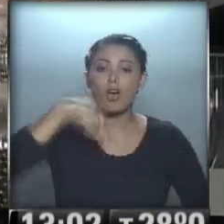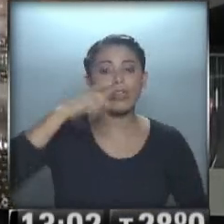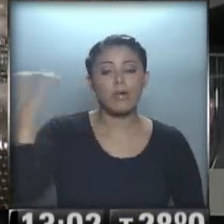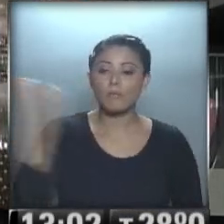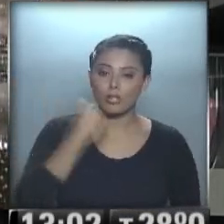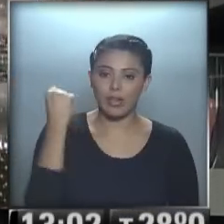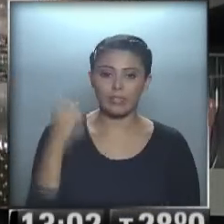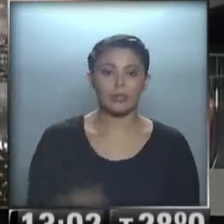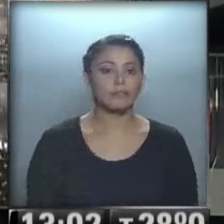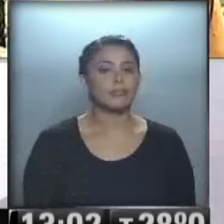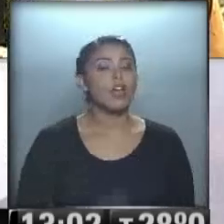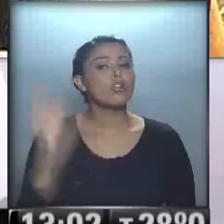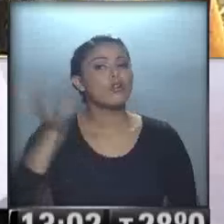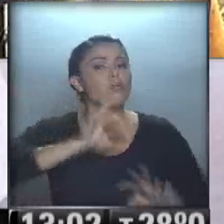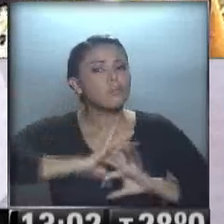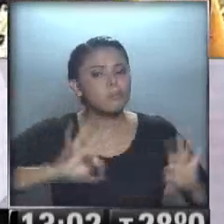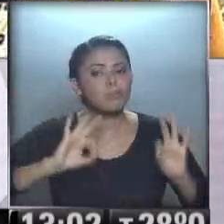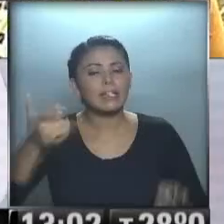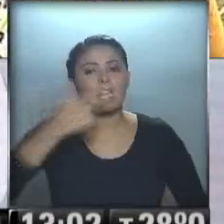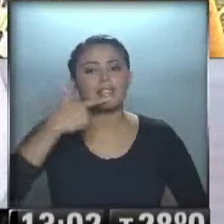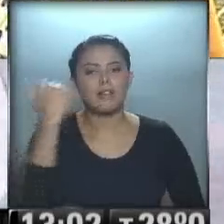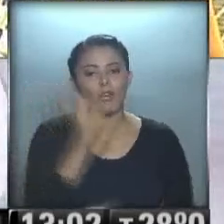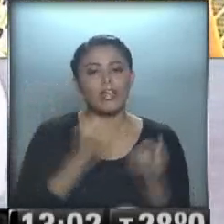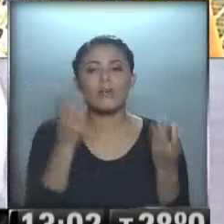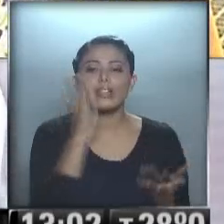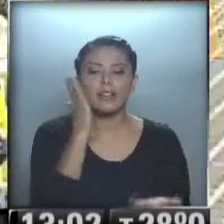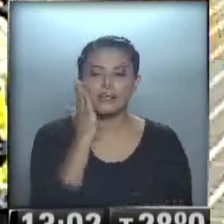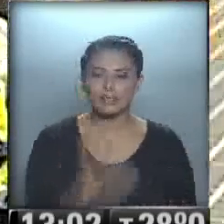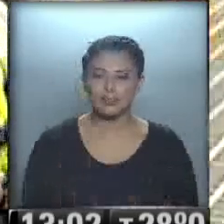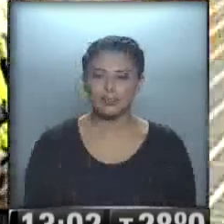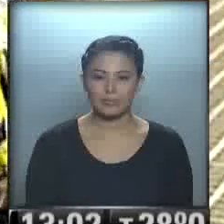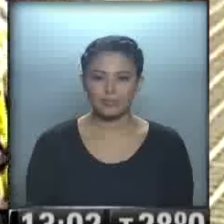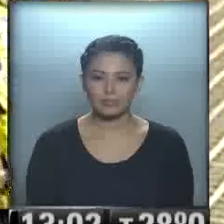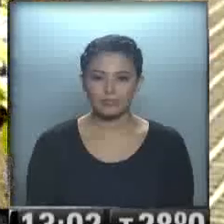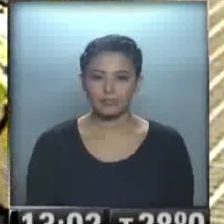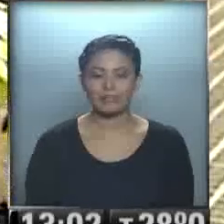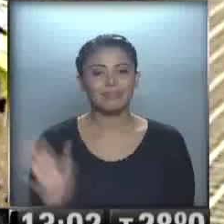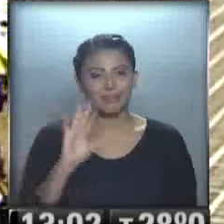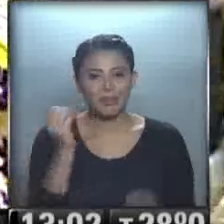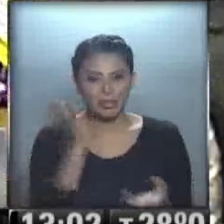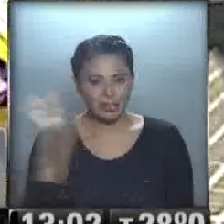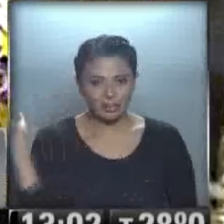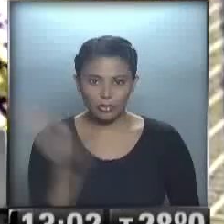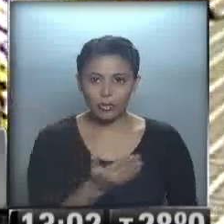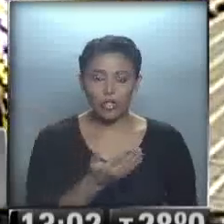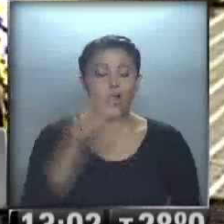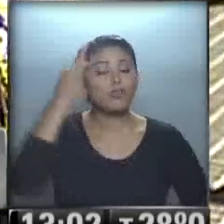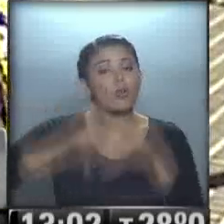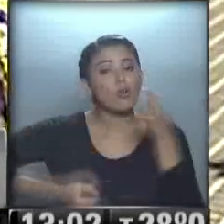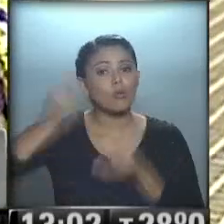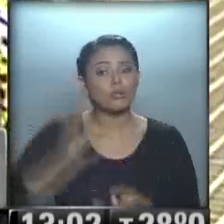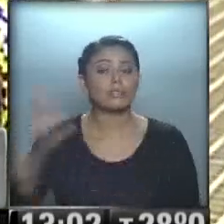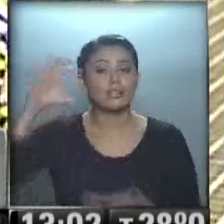importante. Nos cuenta todos los detalles Silvia Fernández. Silvia, buenas tardes. ¿Qué tal? Muy buenas tardes para todos. La justicia en lo